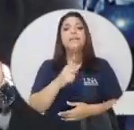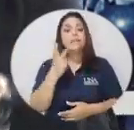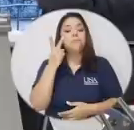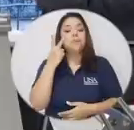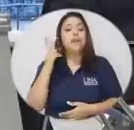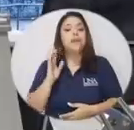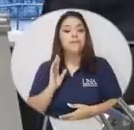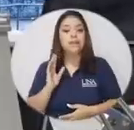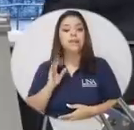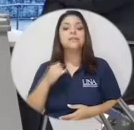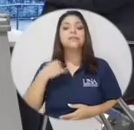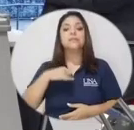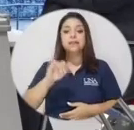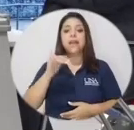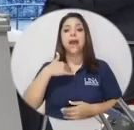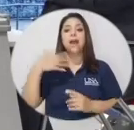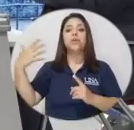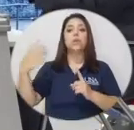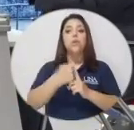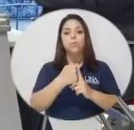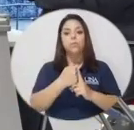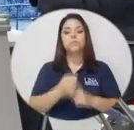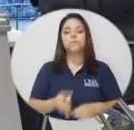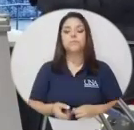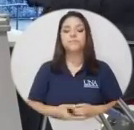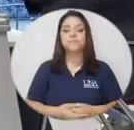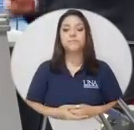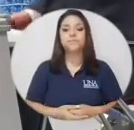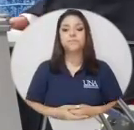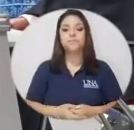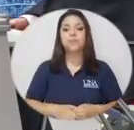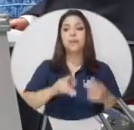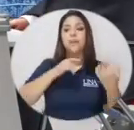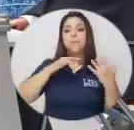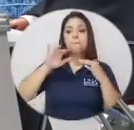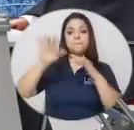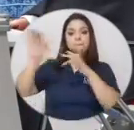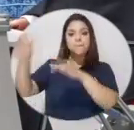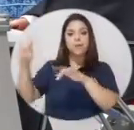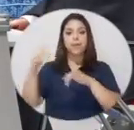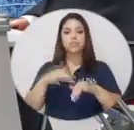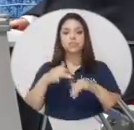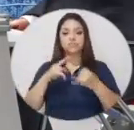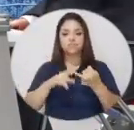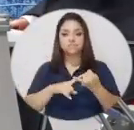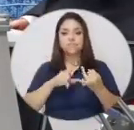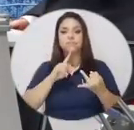fuera de eso y nos veríamos muy fuertemente golpeados. Migración,